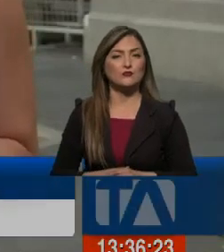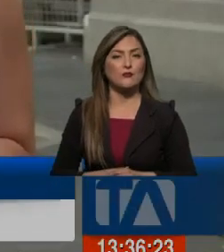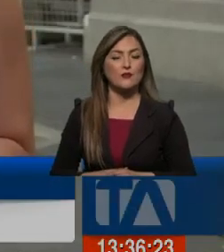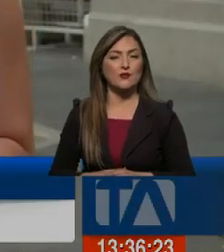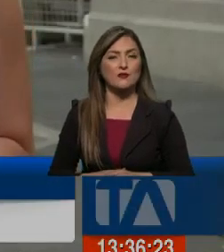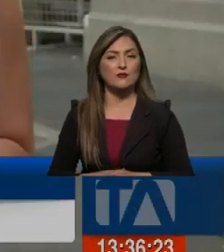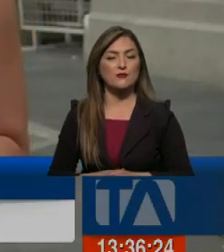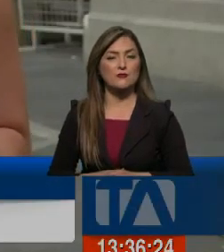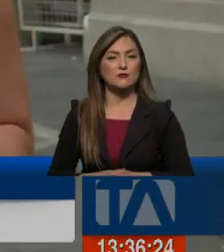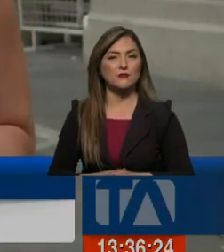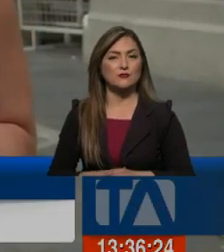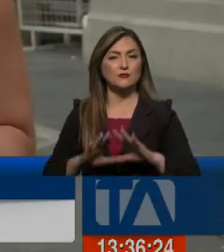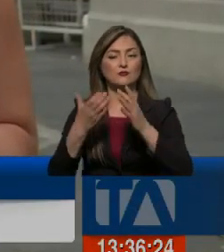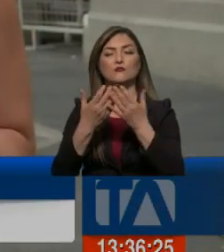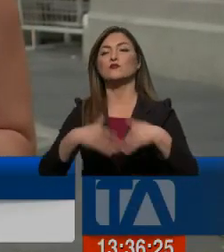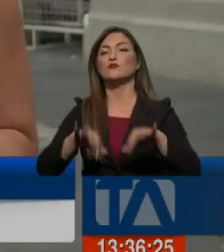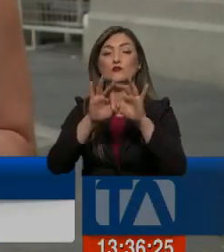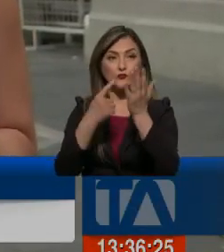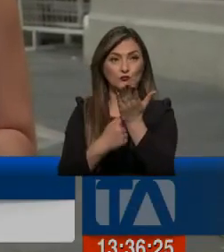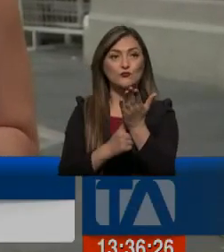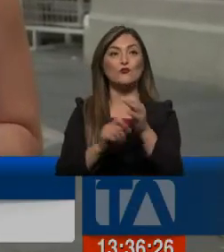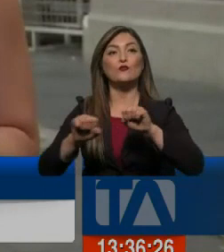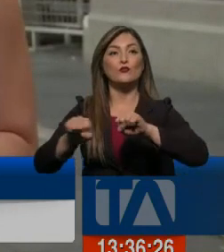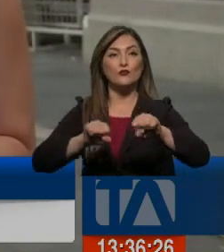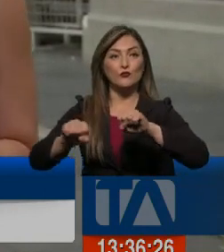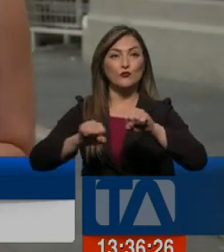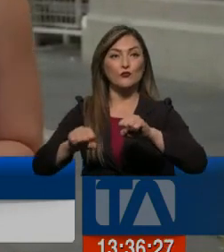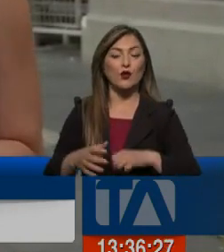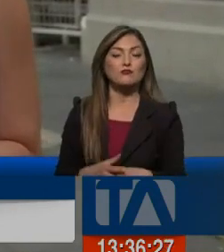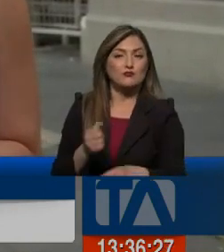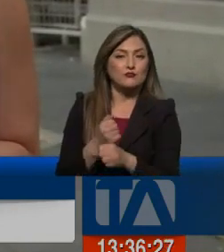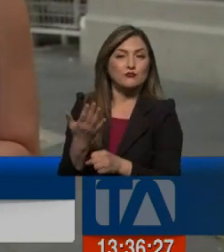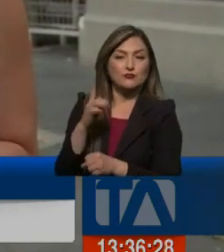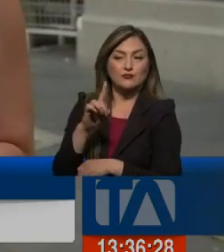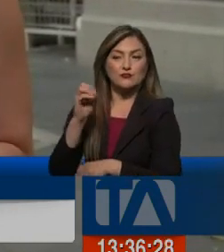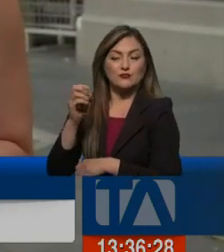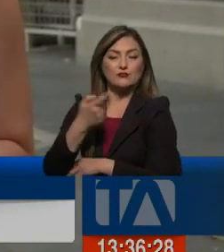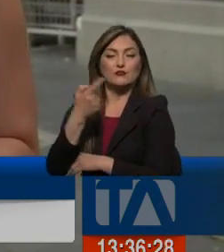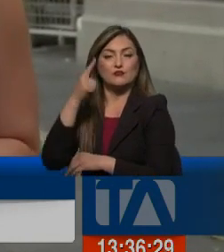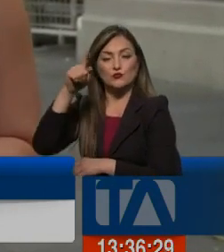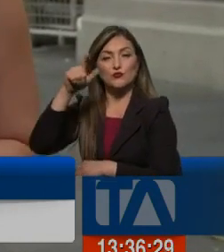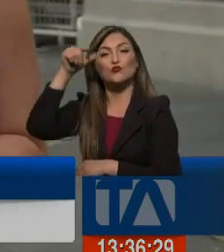va a tratar en este comité. Se va a analizar la gestión, lo que se ha hecho en los 100 primeros